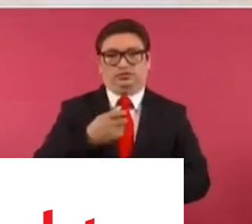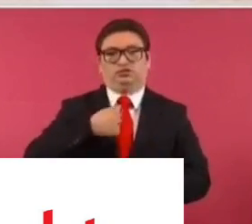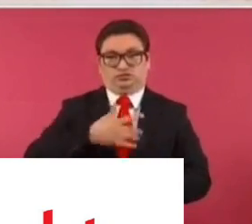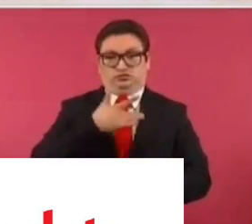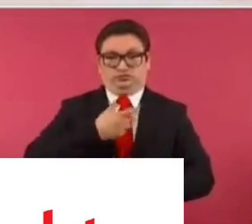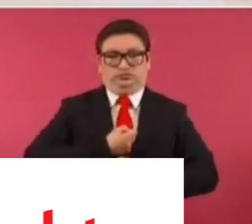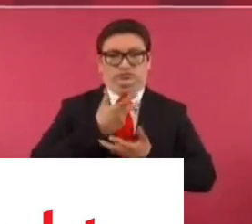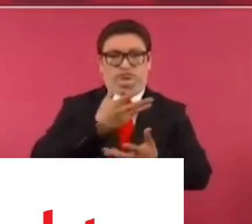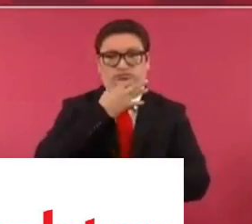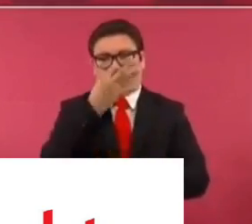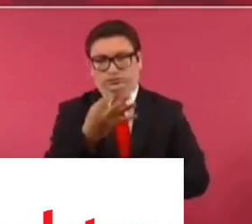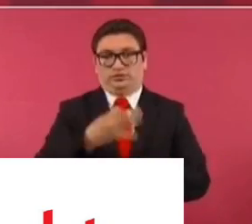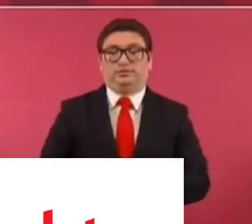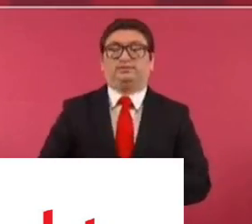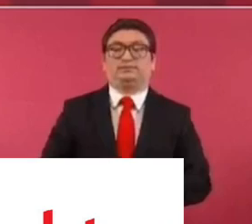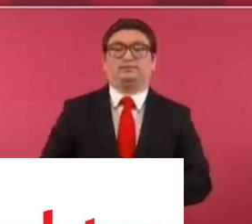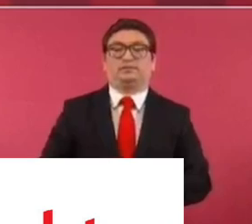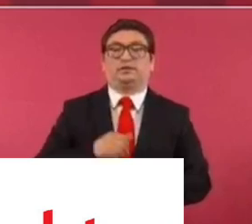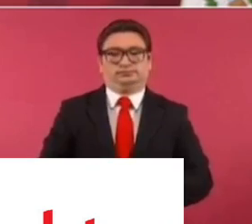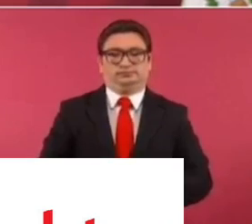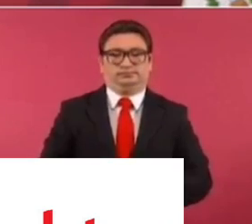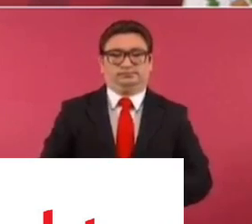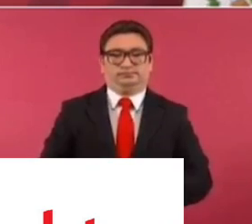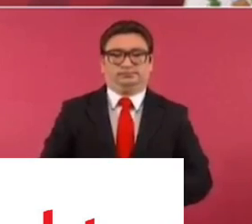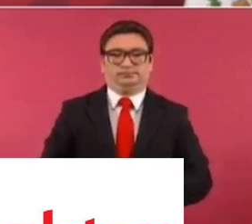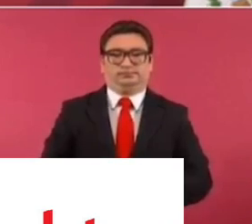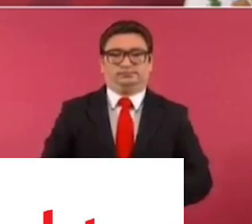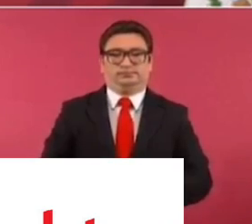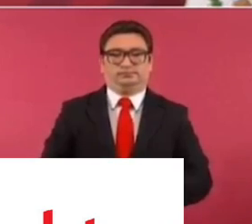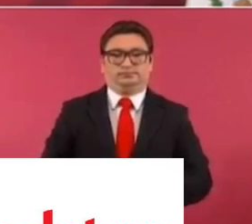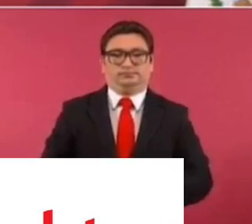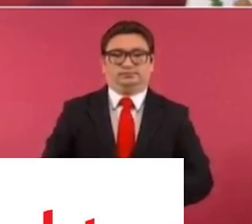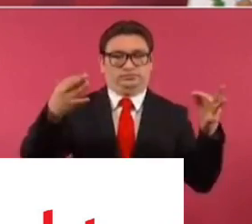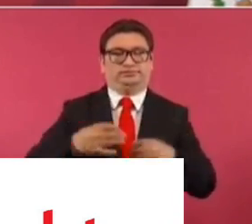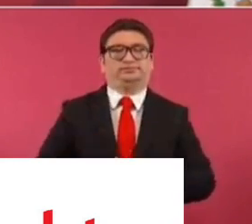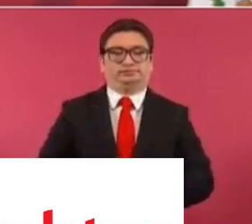agradezco. Pagaron antier y vamos a